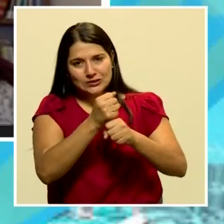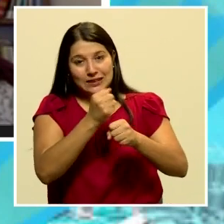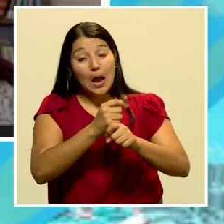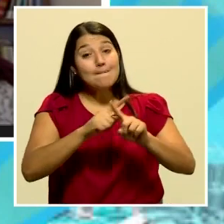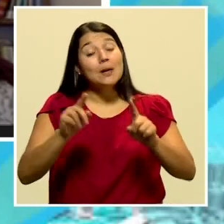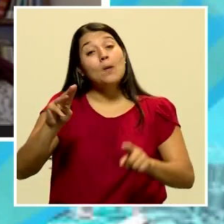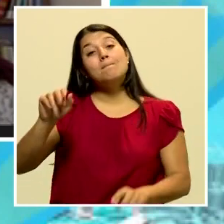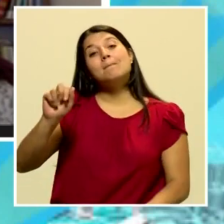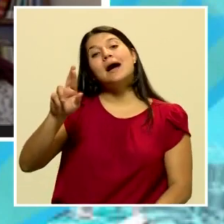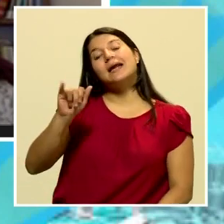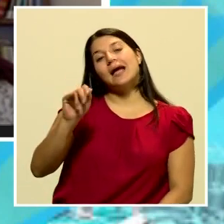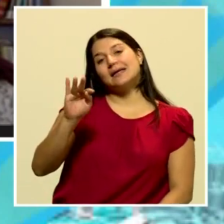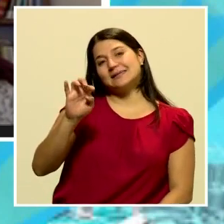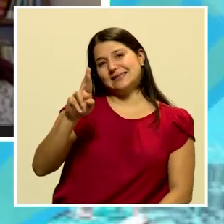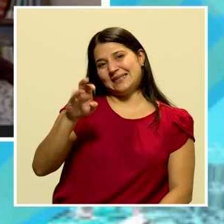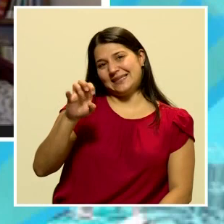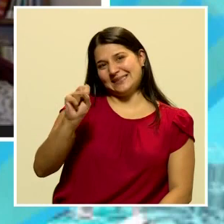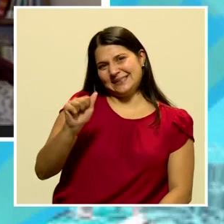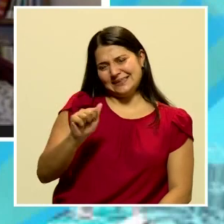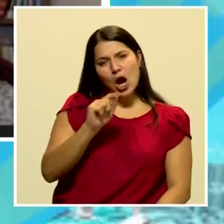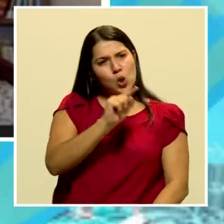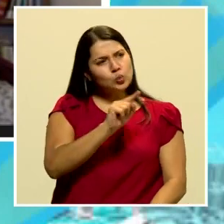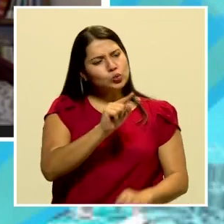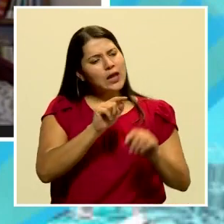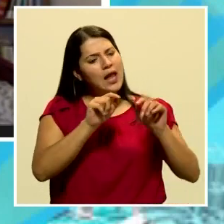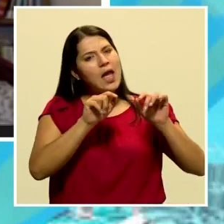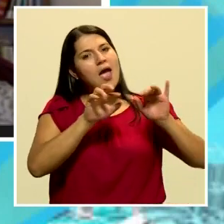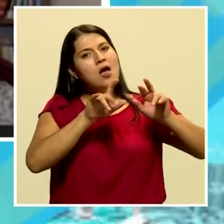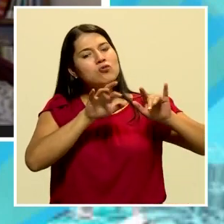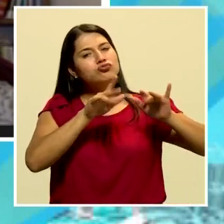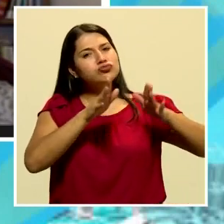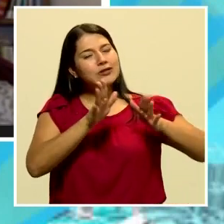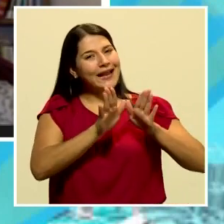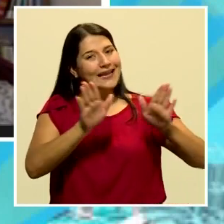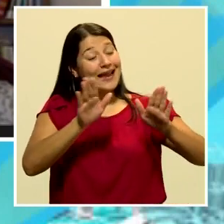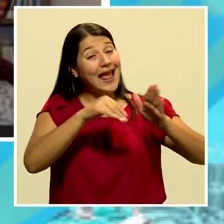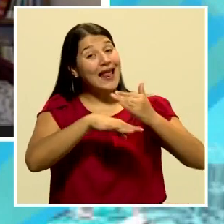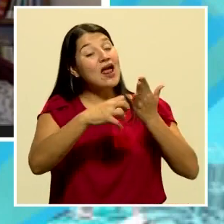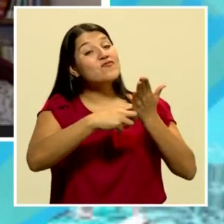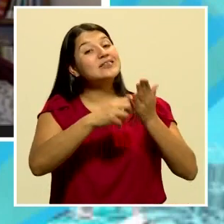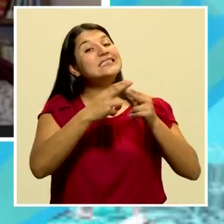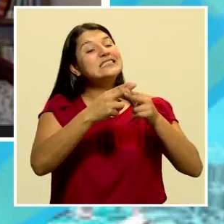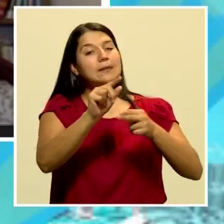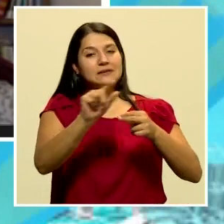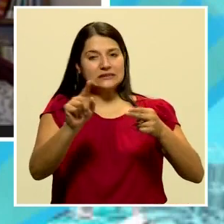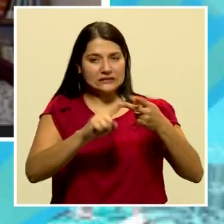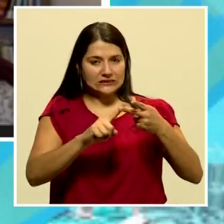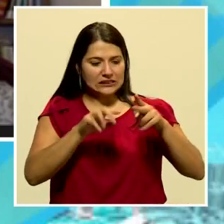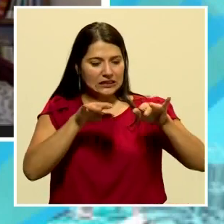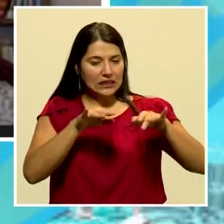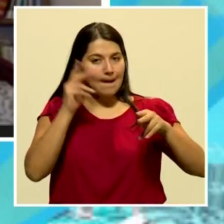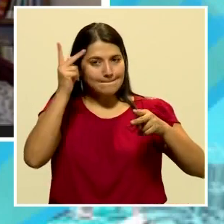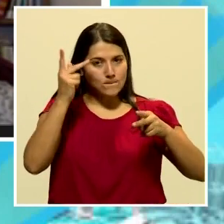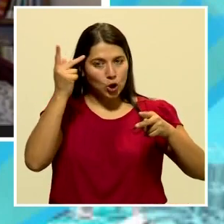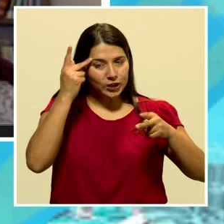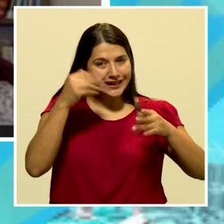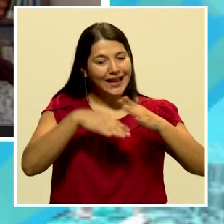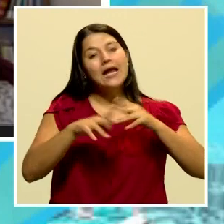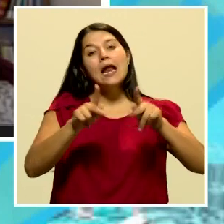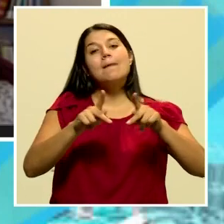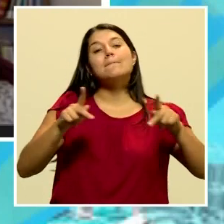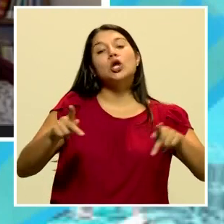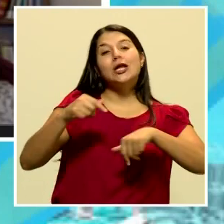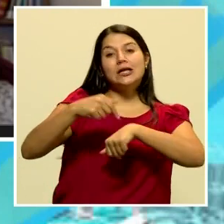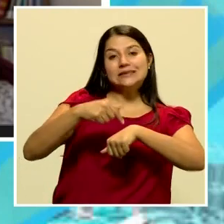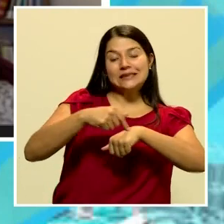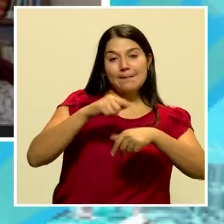María Teresa, usted ha sido editora general en la revista Semana, editora de política en el diario El